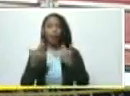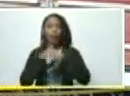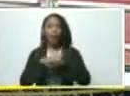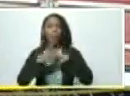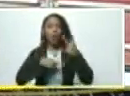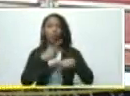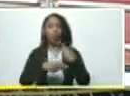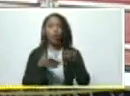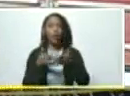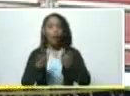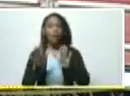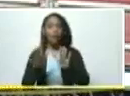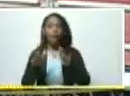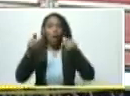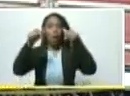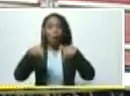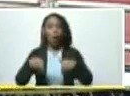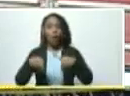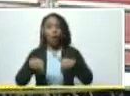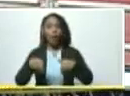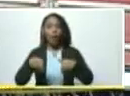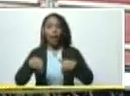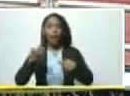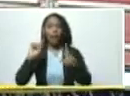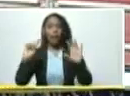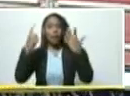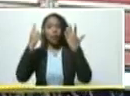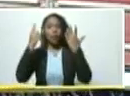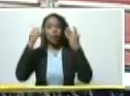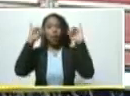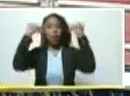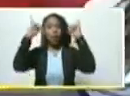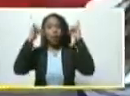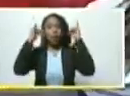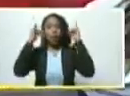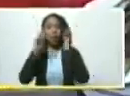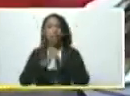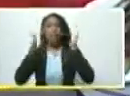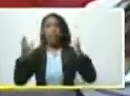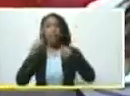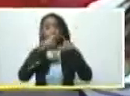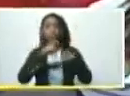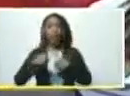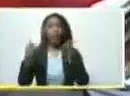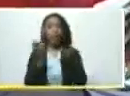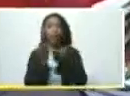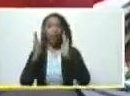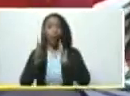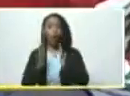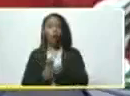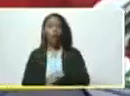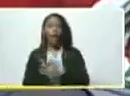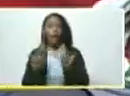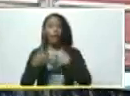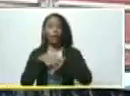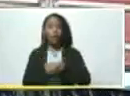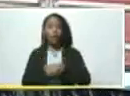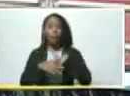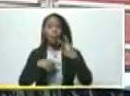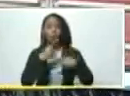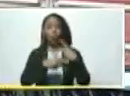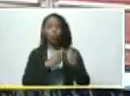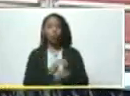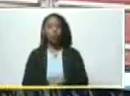que nacen hoy en este 6º aniversario. Las granjas, escuelas integrales y